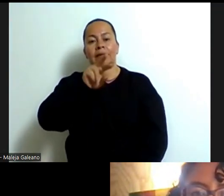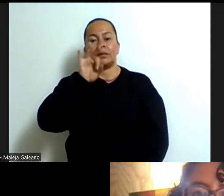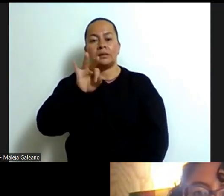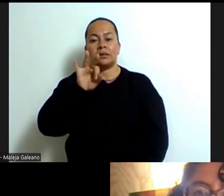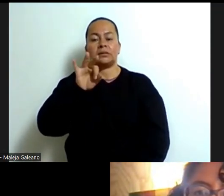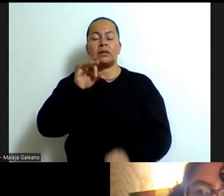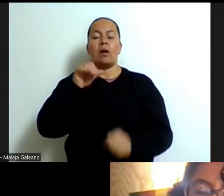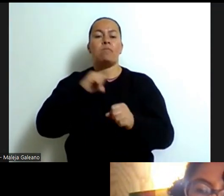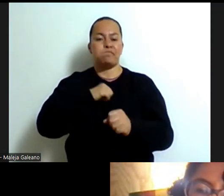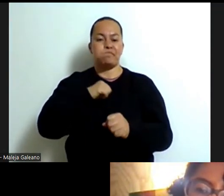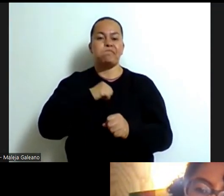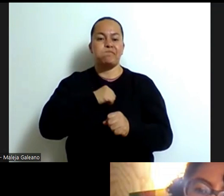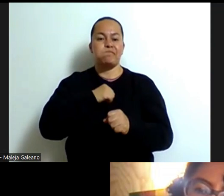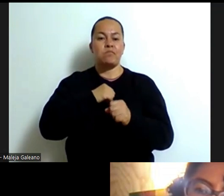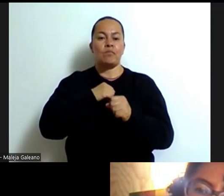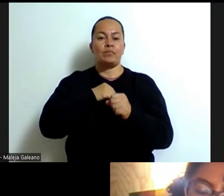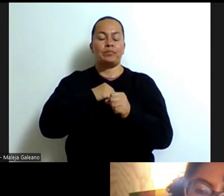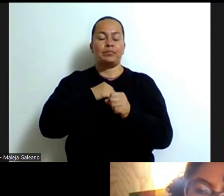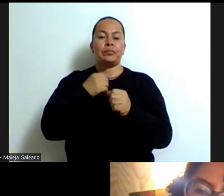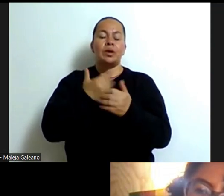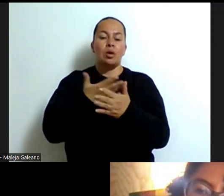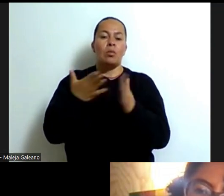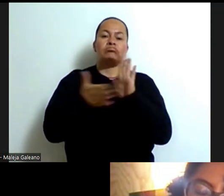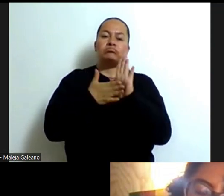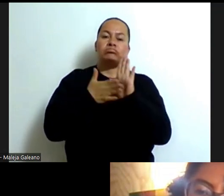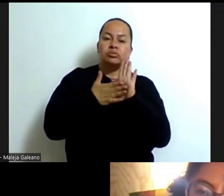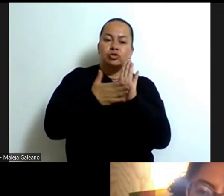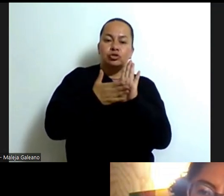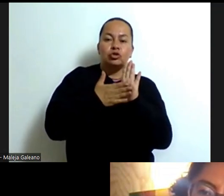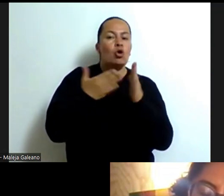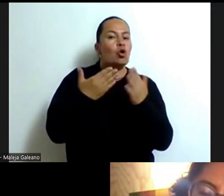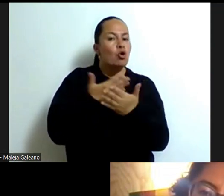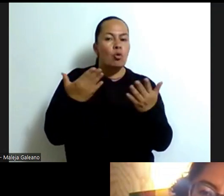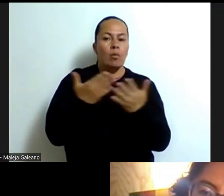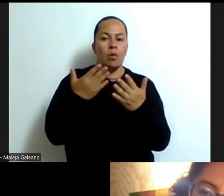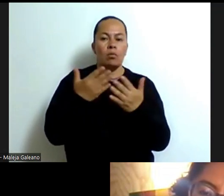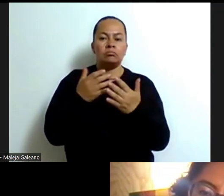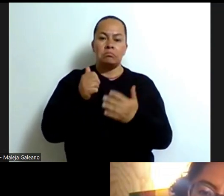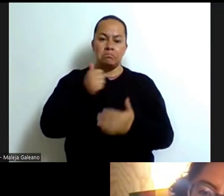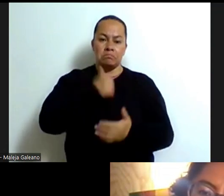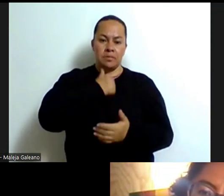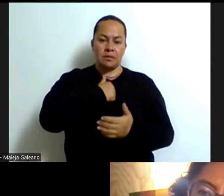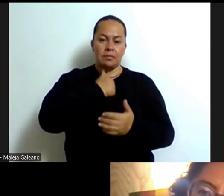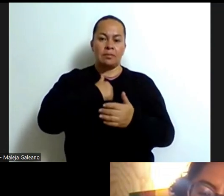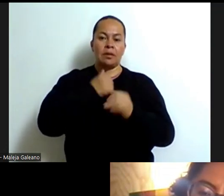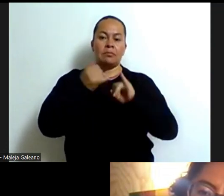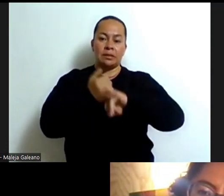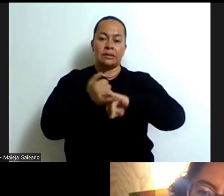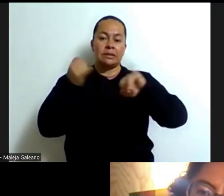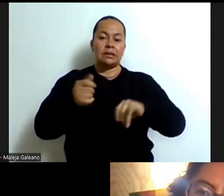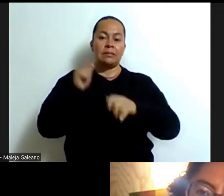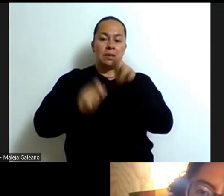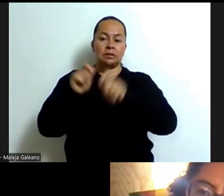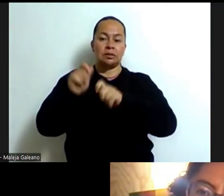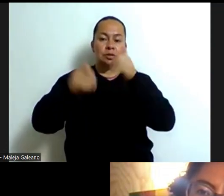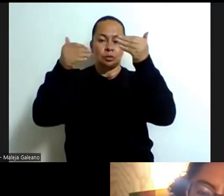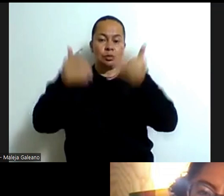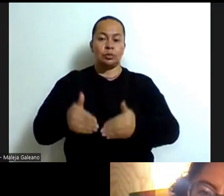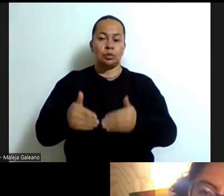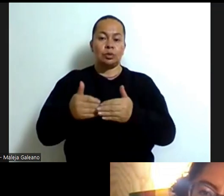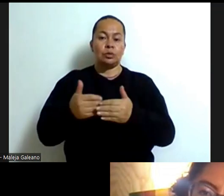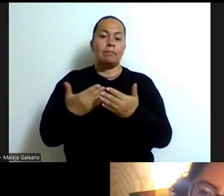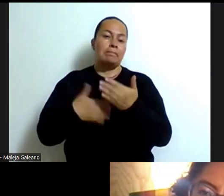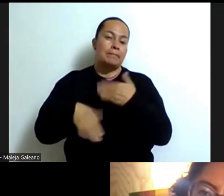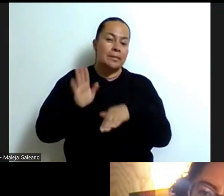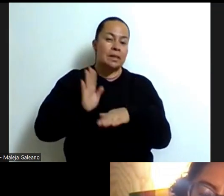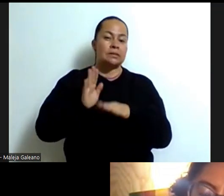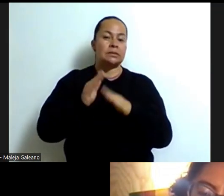objeto la garantía de la autonomía y la vida independiente de las personas con discapacidad un poco haciendo